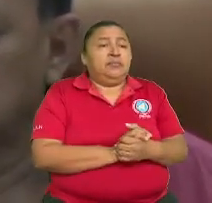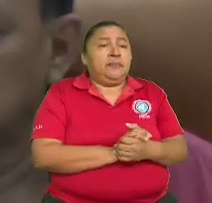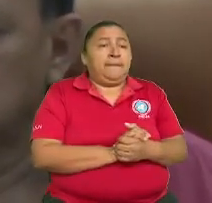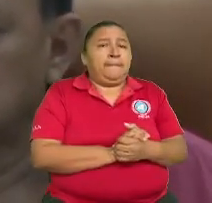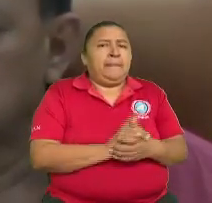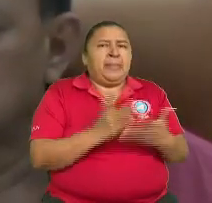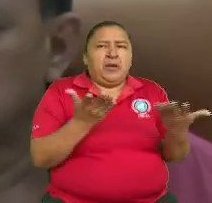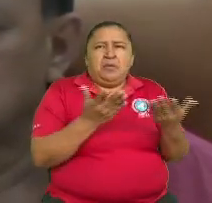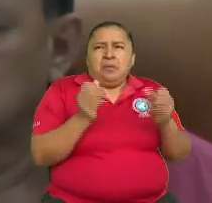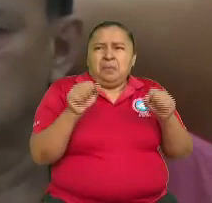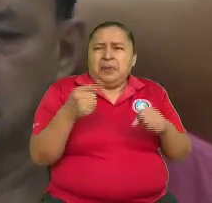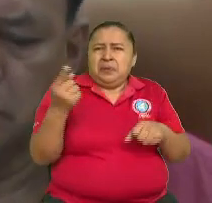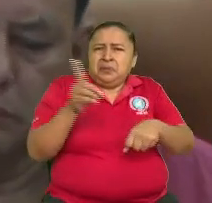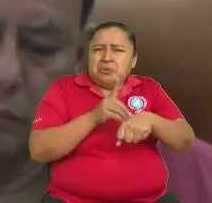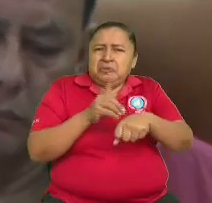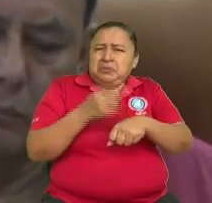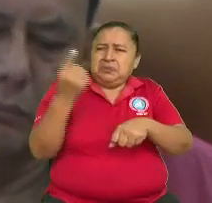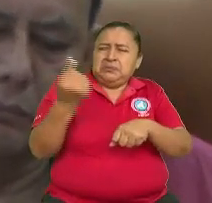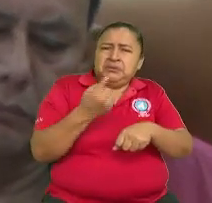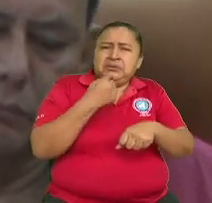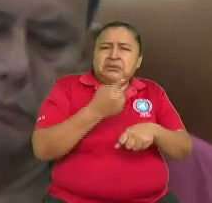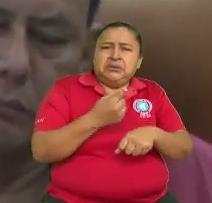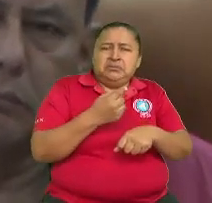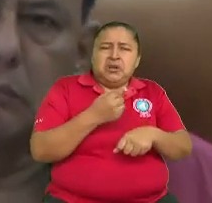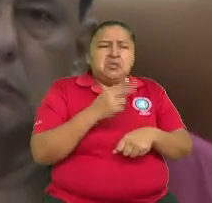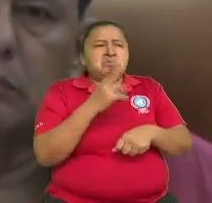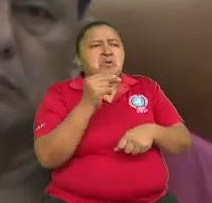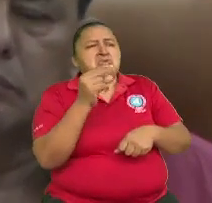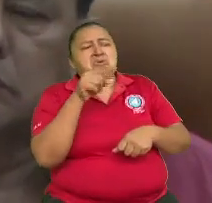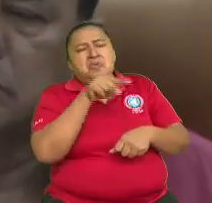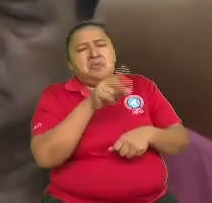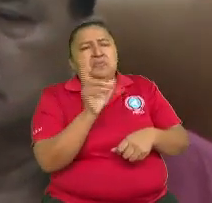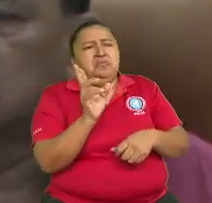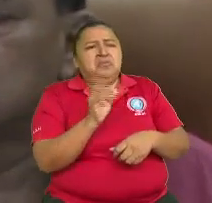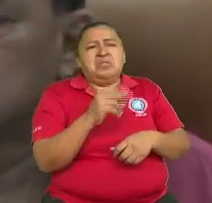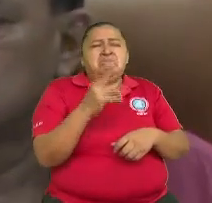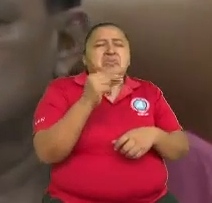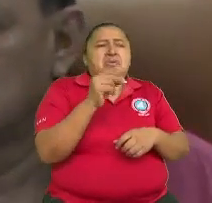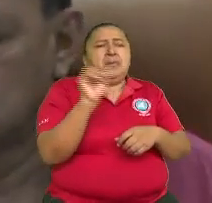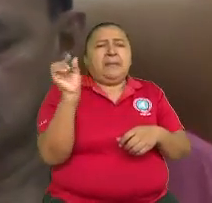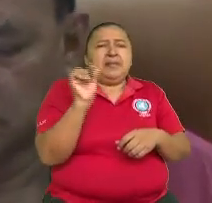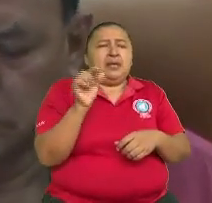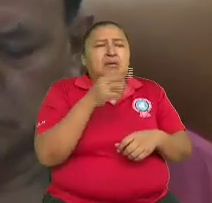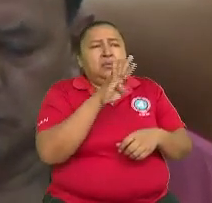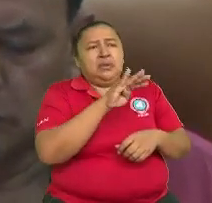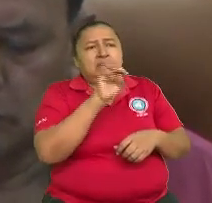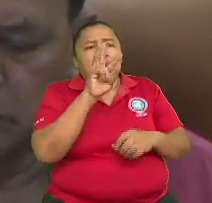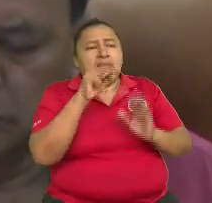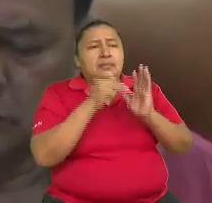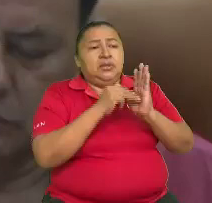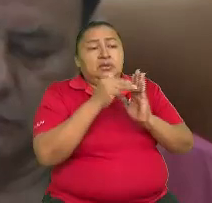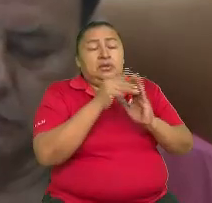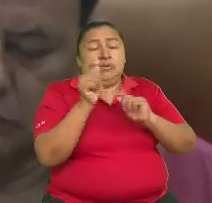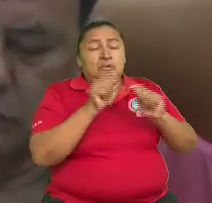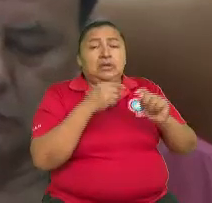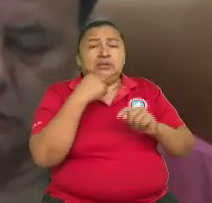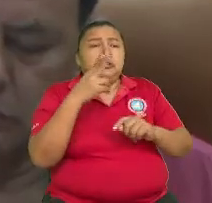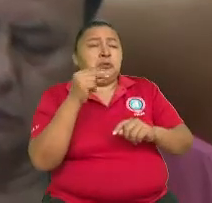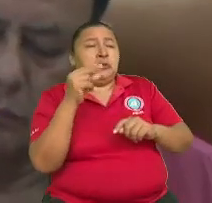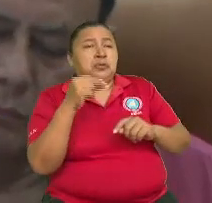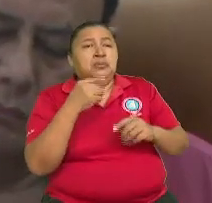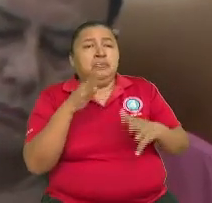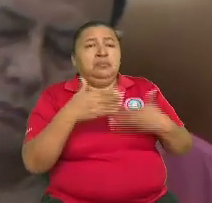¿Cómo puede un médico venir a oponerse a un préstamo de 43 millones de dólares